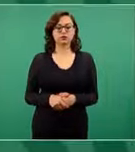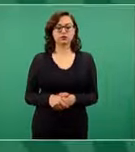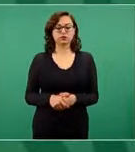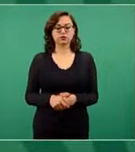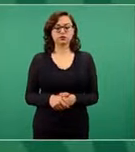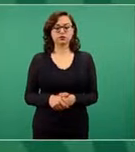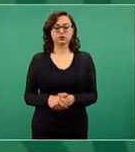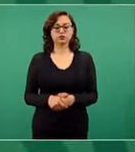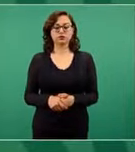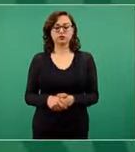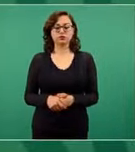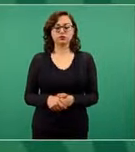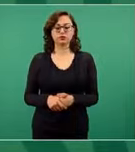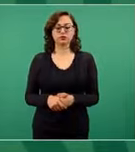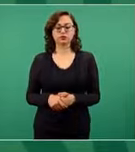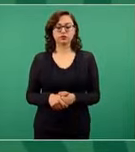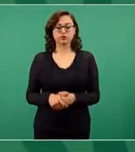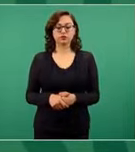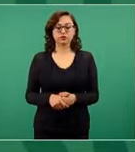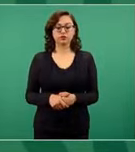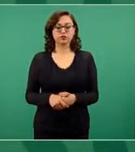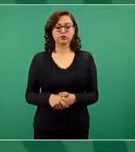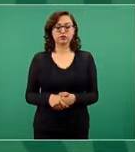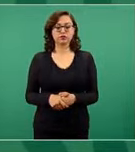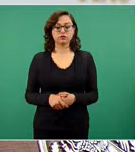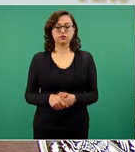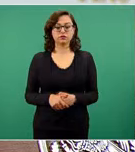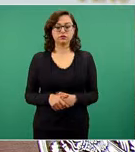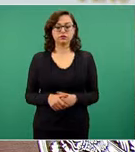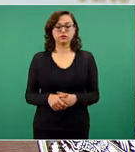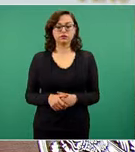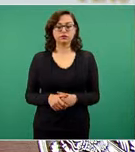nombrado comisionado a la vicepresidenta